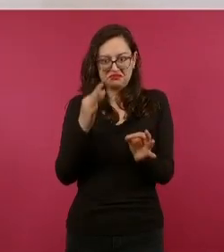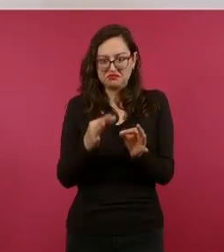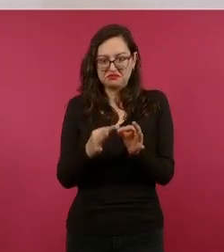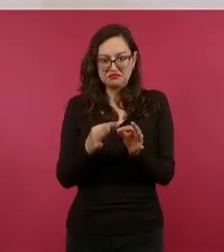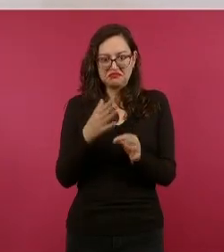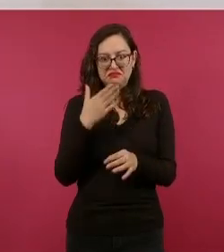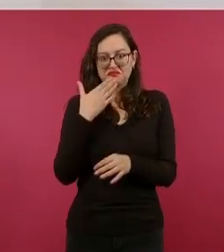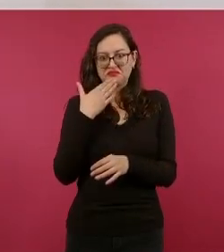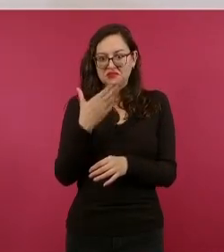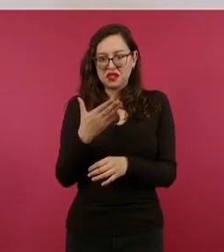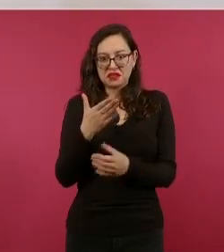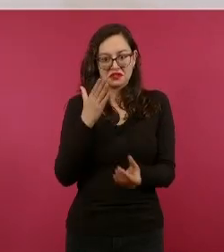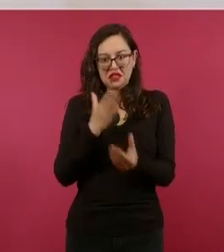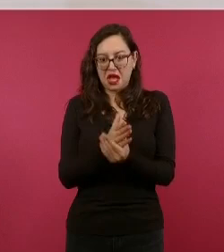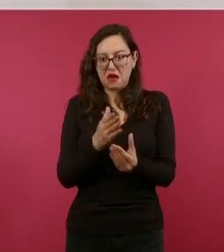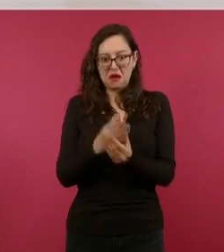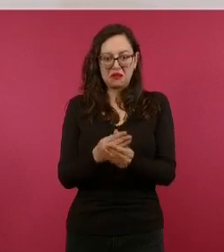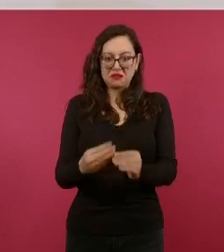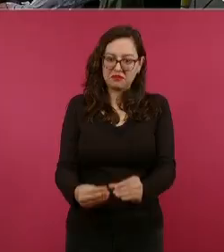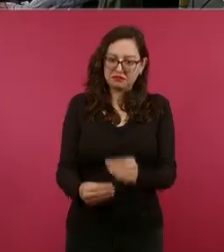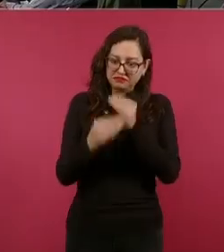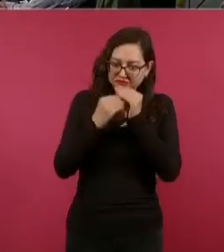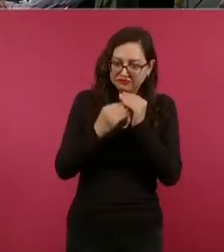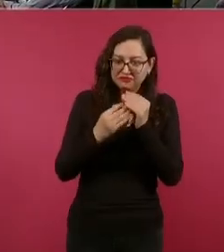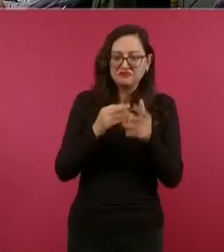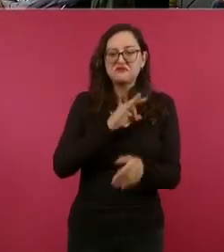Y es un taco.